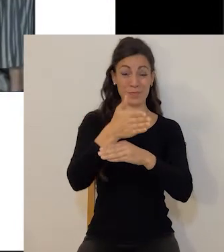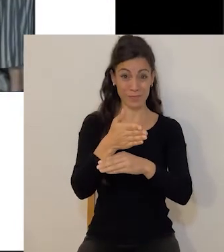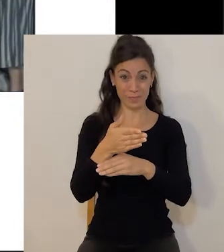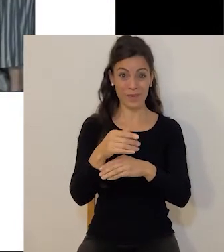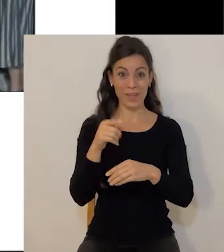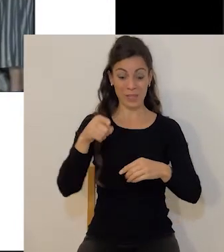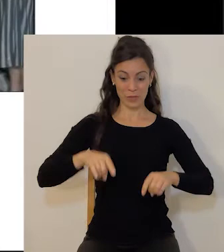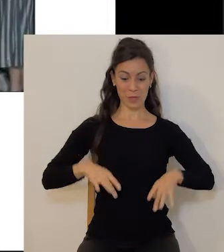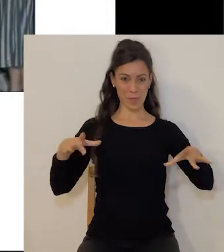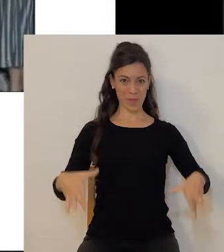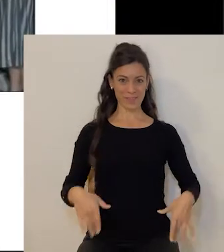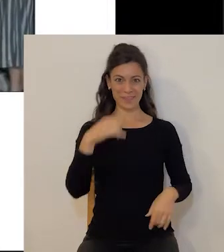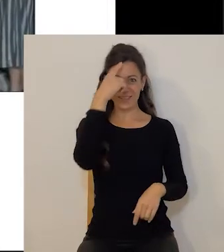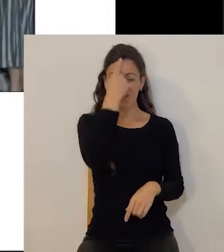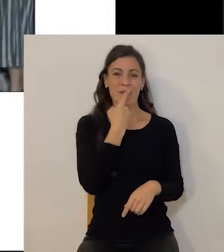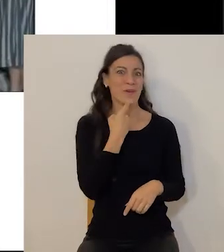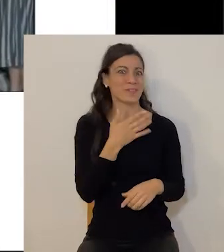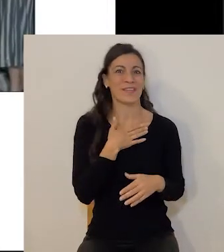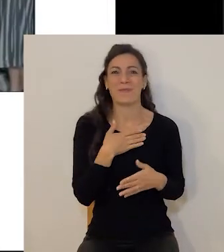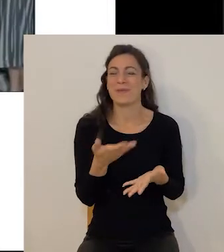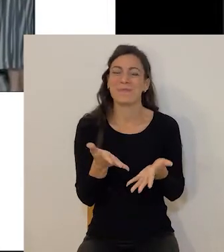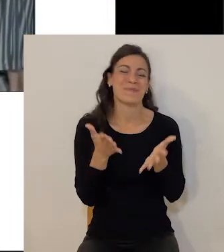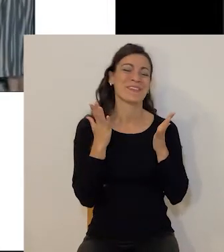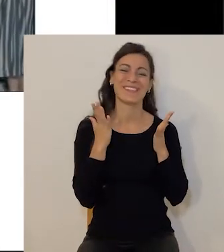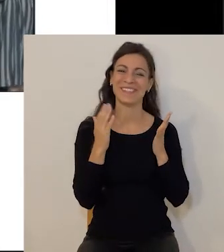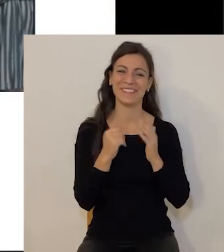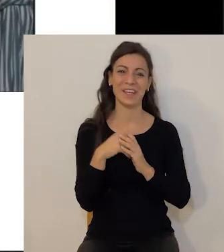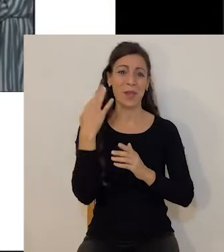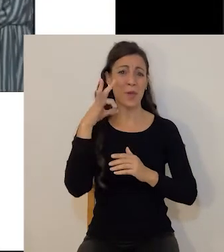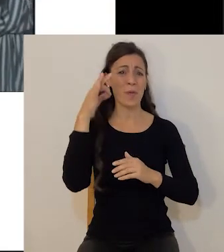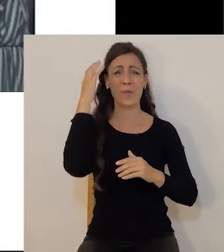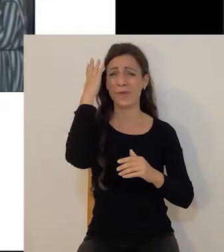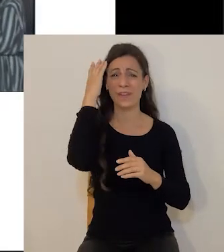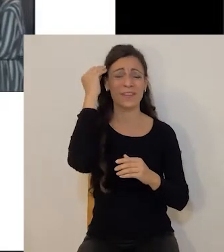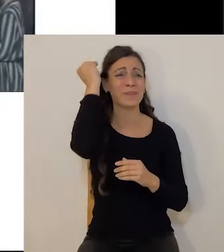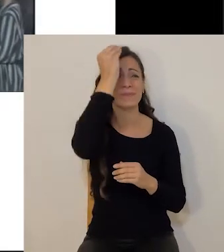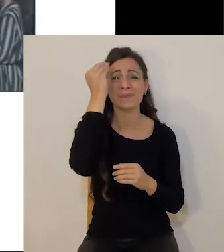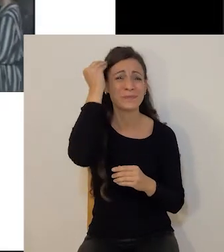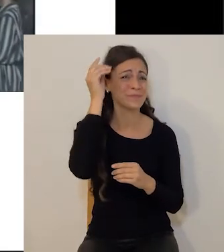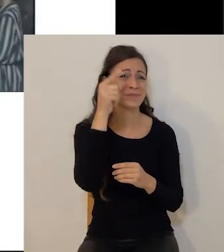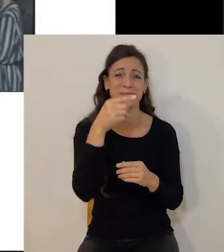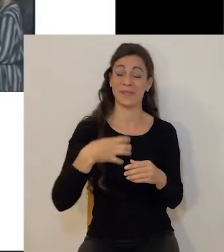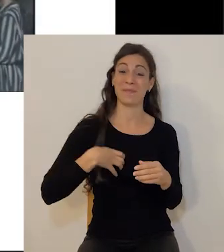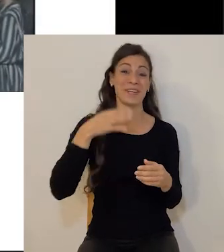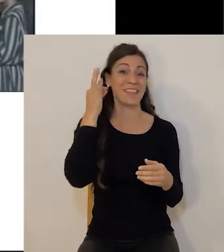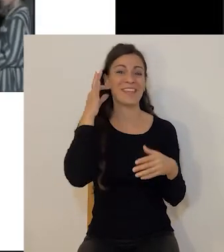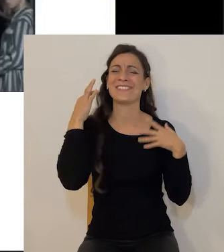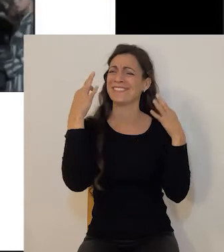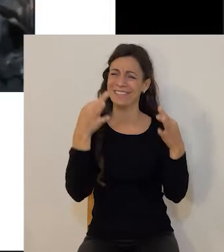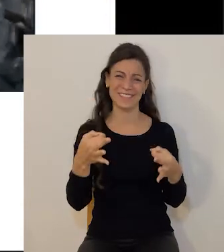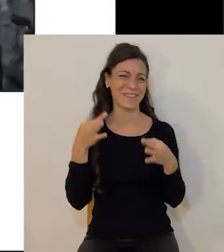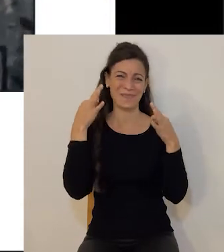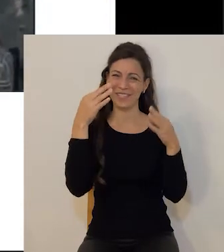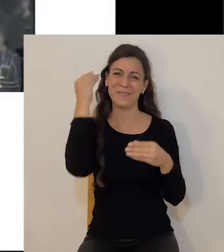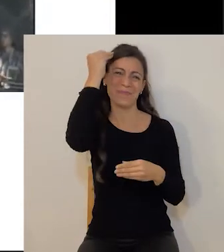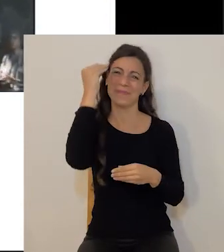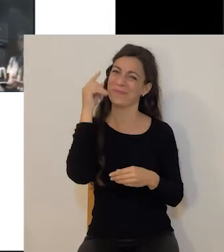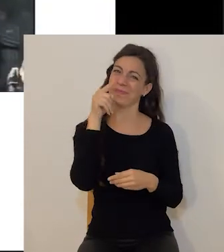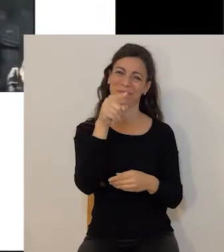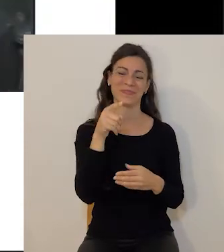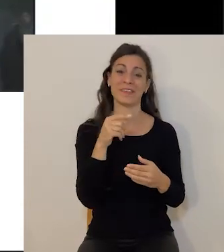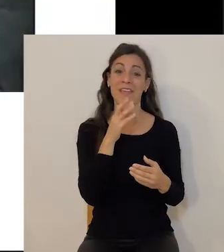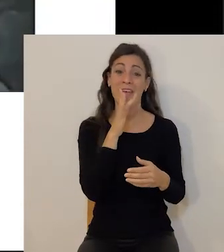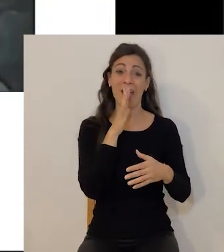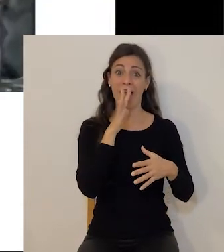aquel vestido rosa que me gusta tanto. Solo pienso en ti, princesa. Pienso siempre en ti.